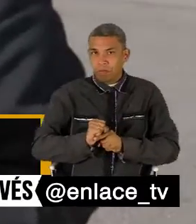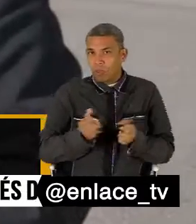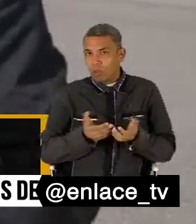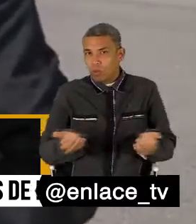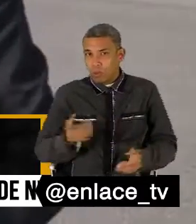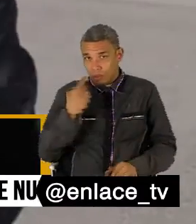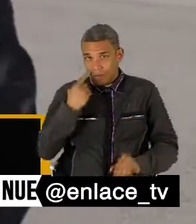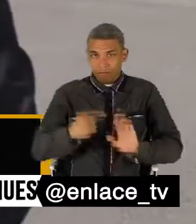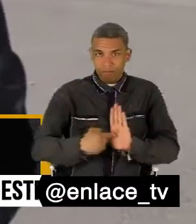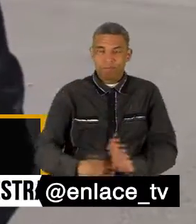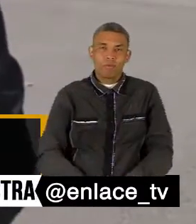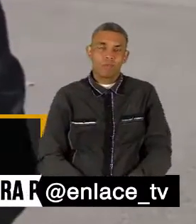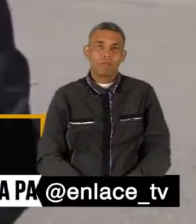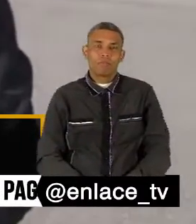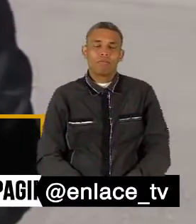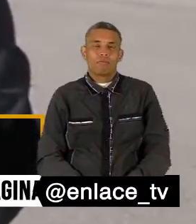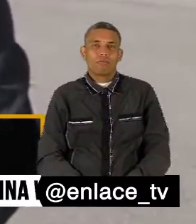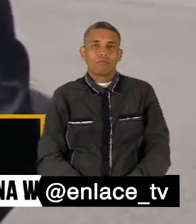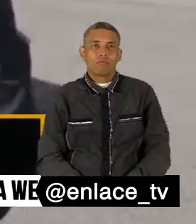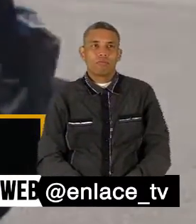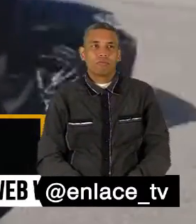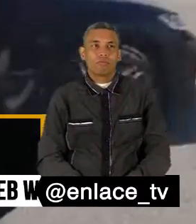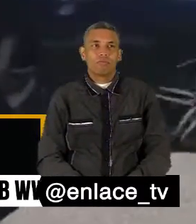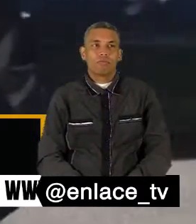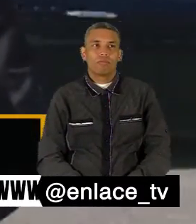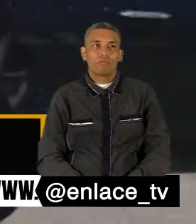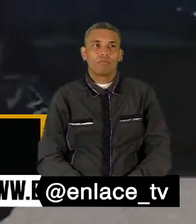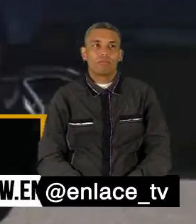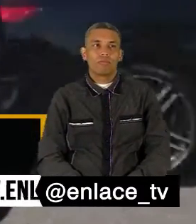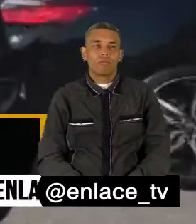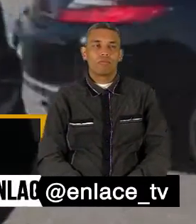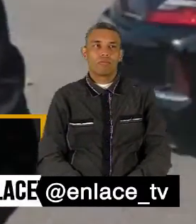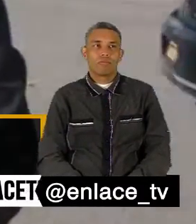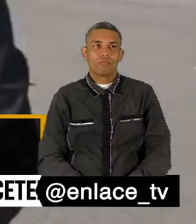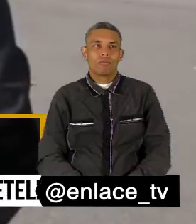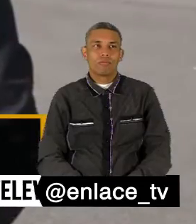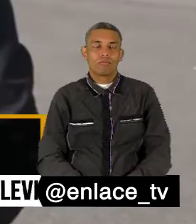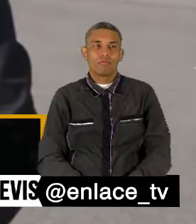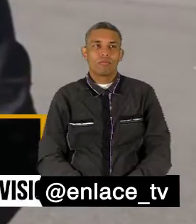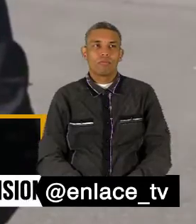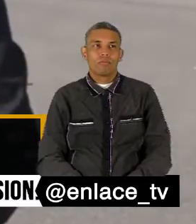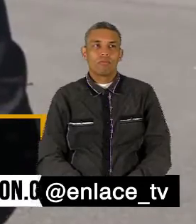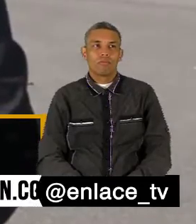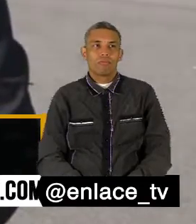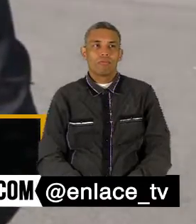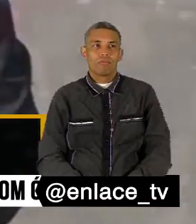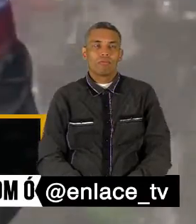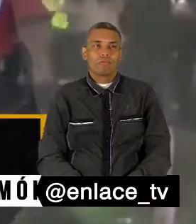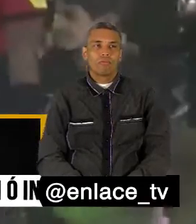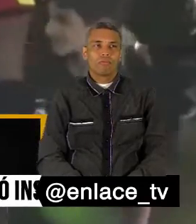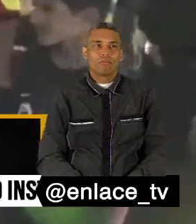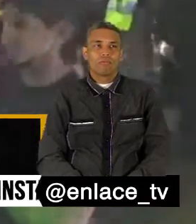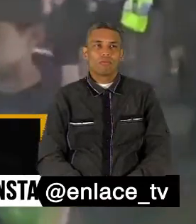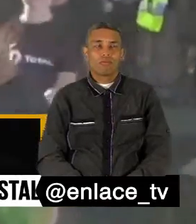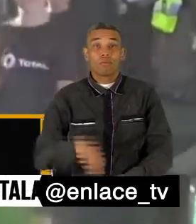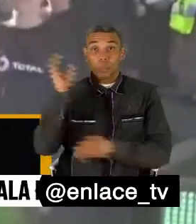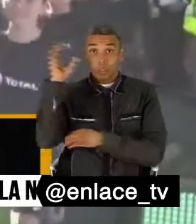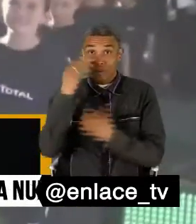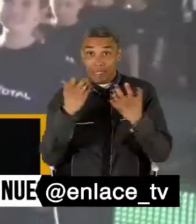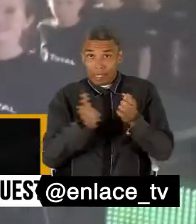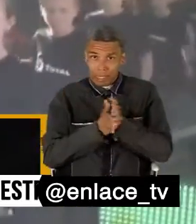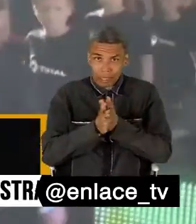de la Copa América Estados Unidos 2016. Veamos en la siguiente nota. Colombia buscará asegurar su clasificación a la